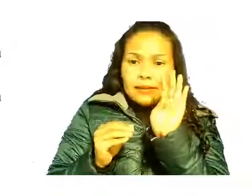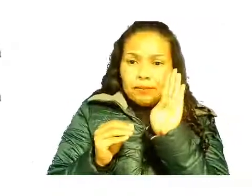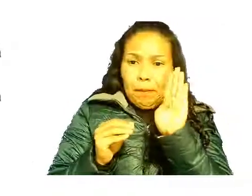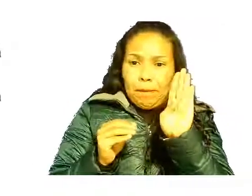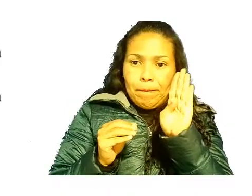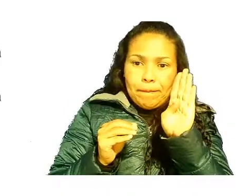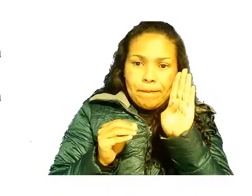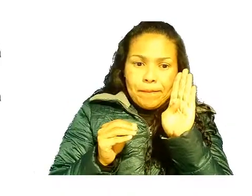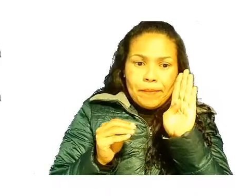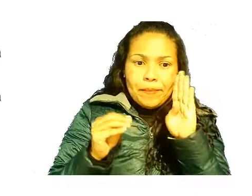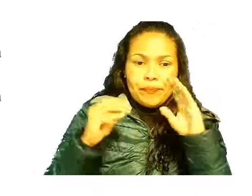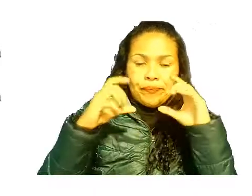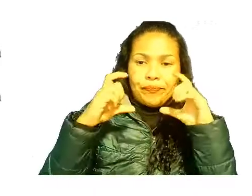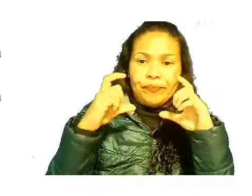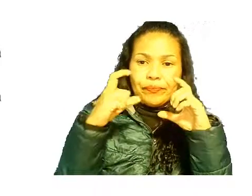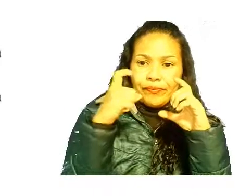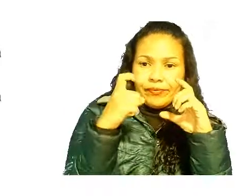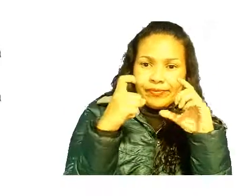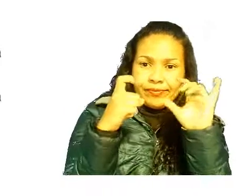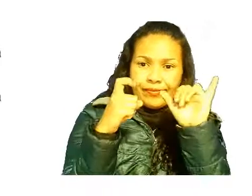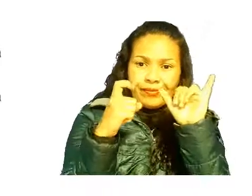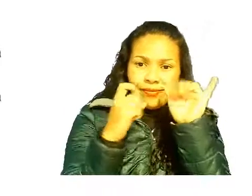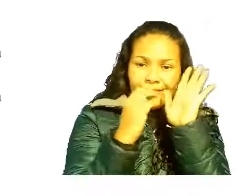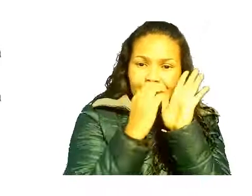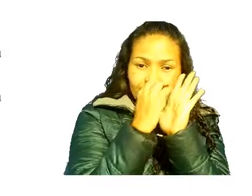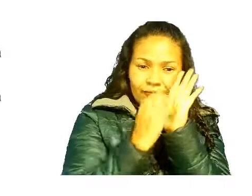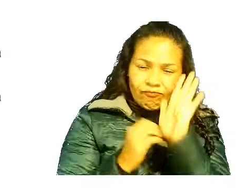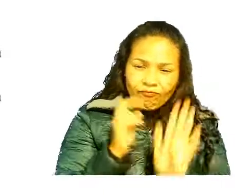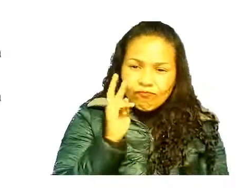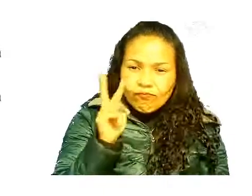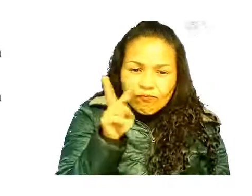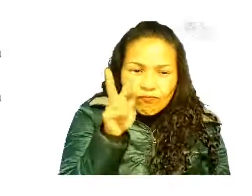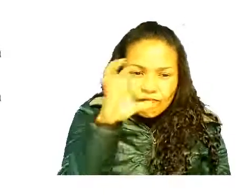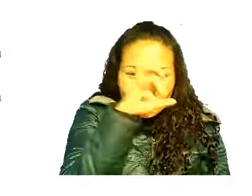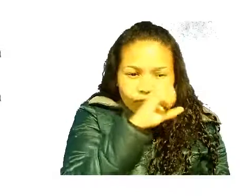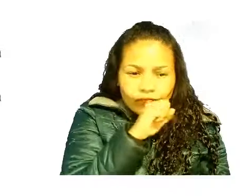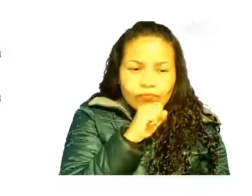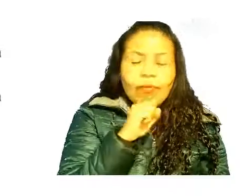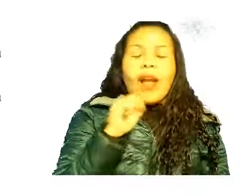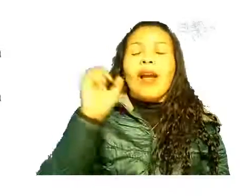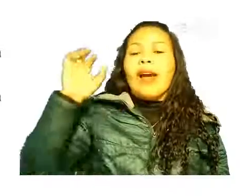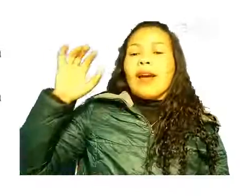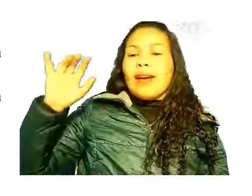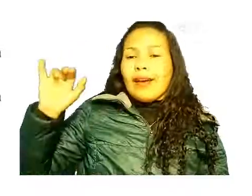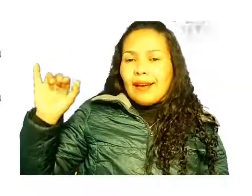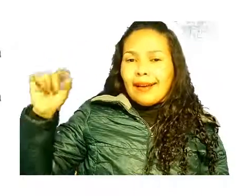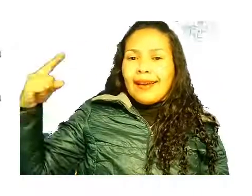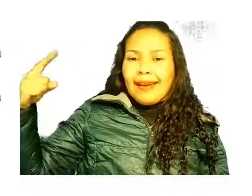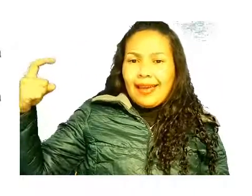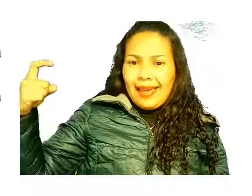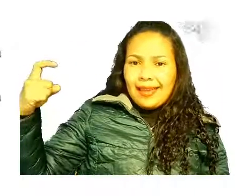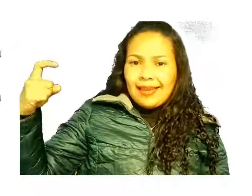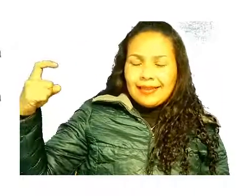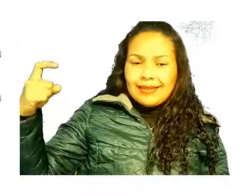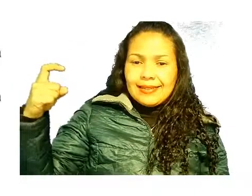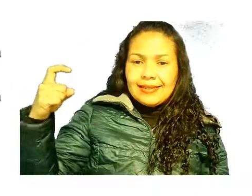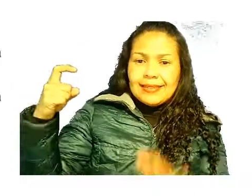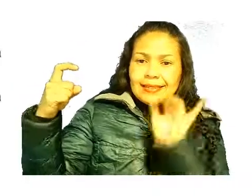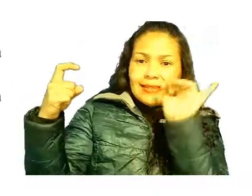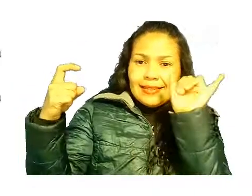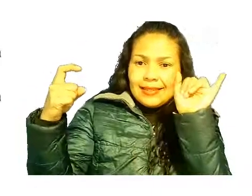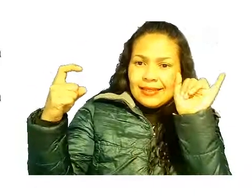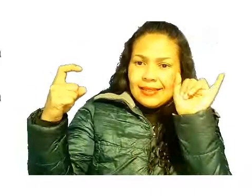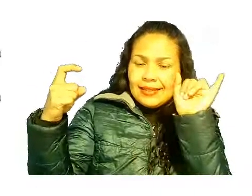de X menos Y, por observación identificamos que ya hay un factor común que es X menos Y y que está dentro de